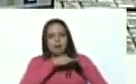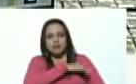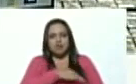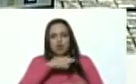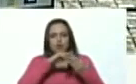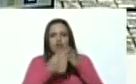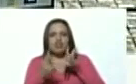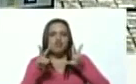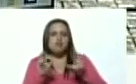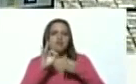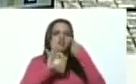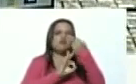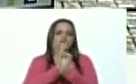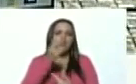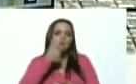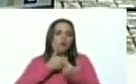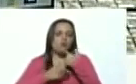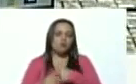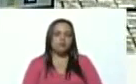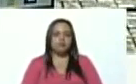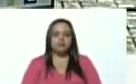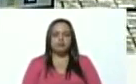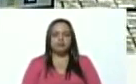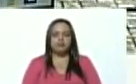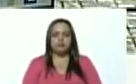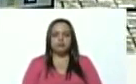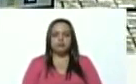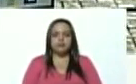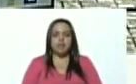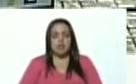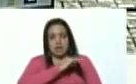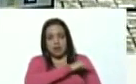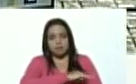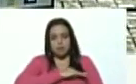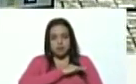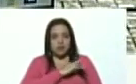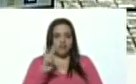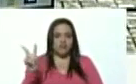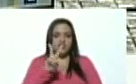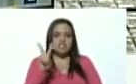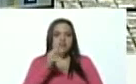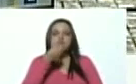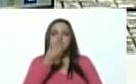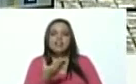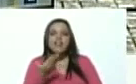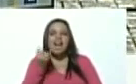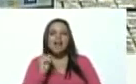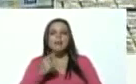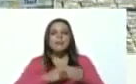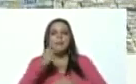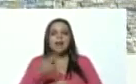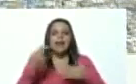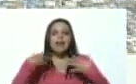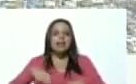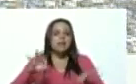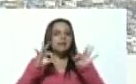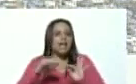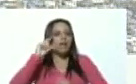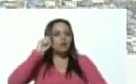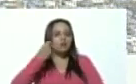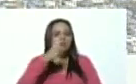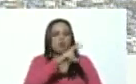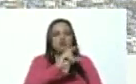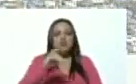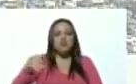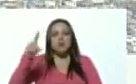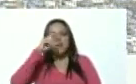Nuevo, Barrio Tricolor. De la Misión Venezuela Bella lanzamos un plan especial con motivo de los 200 años de